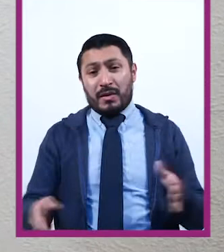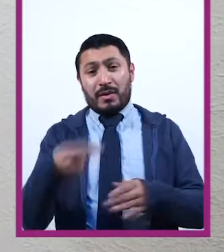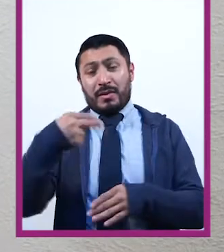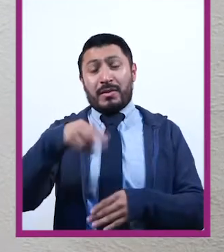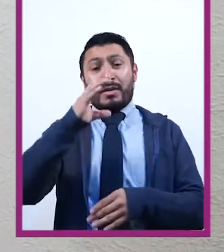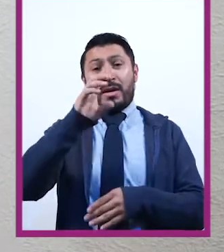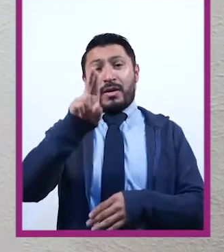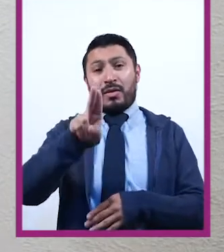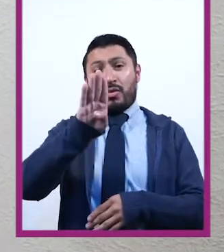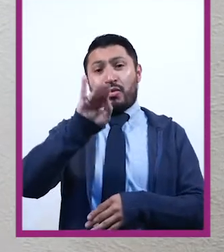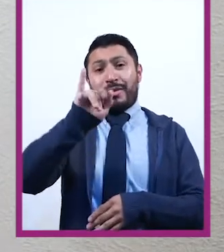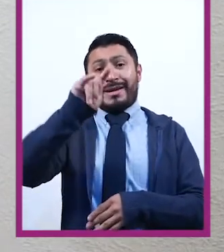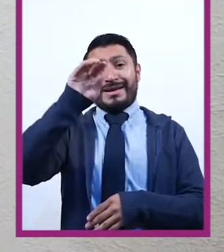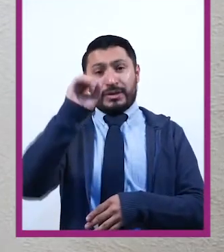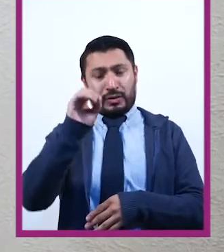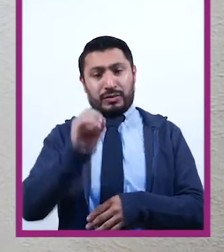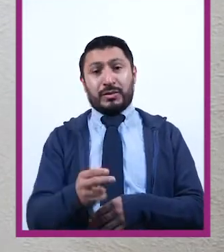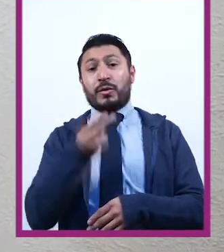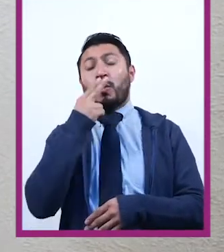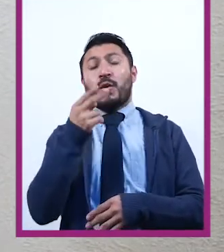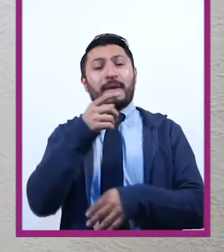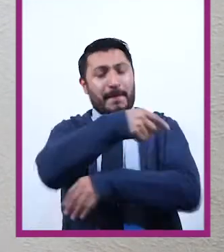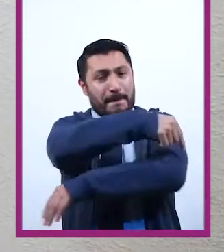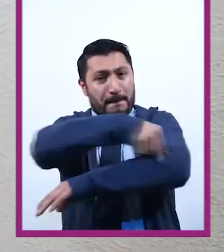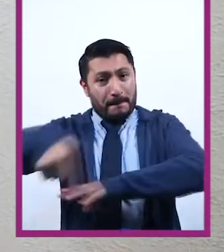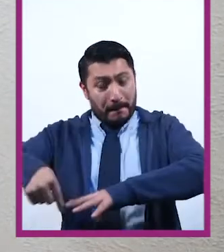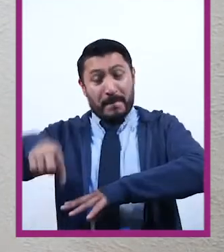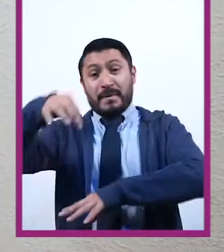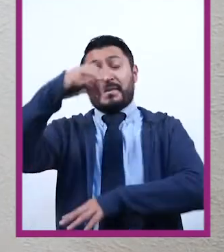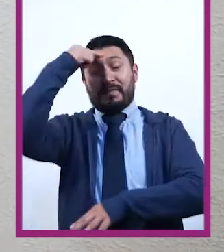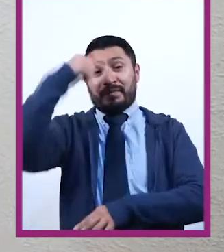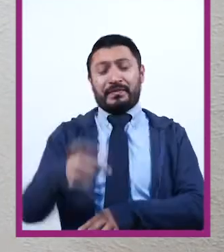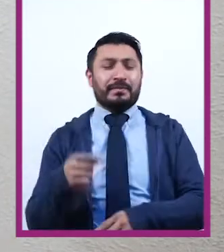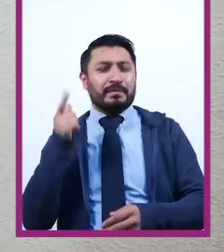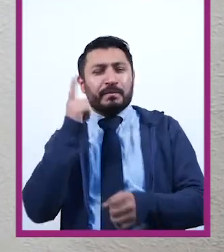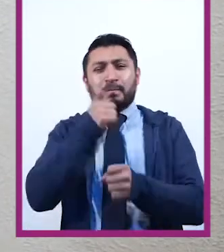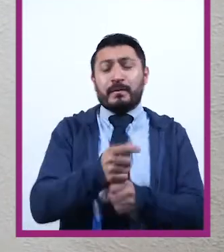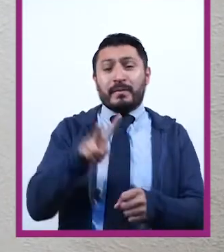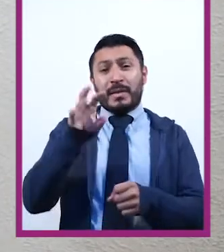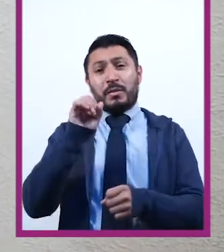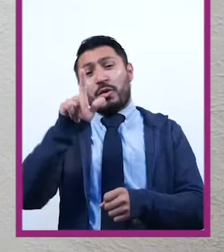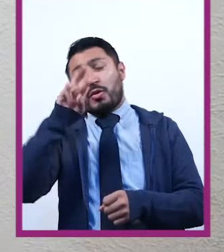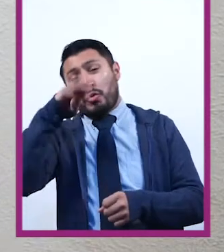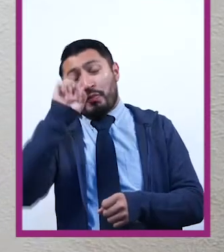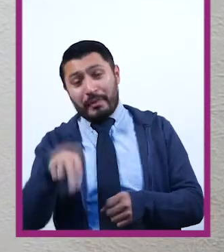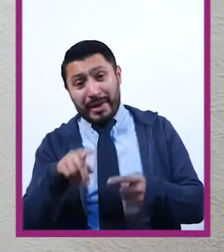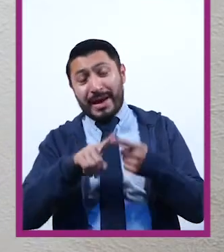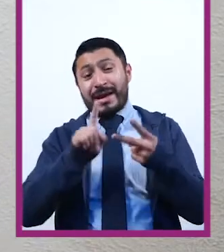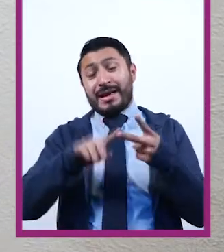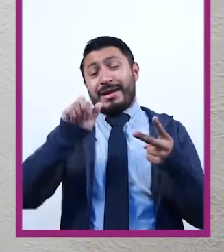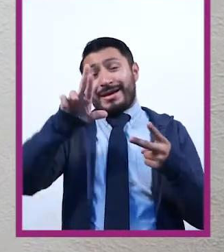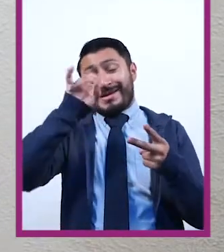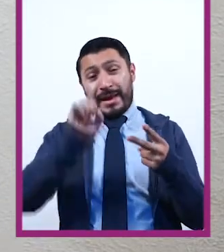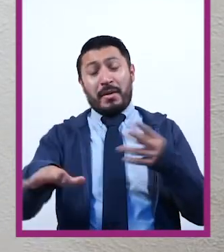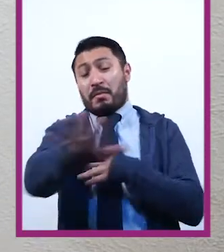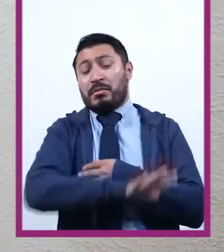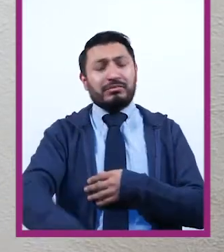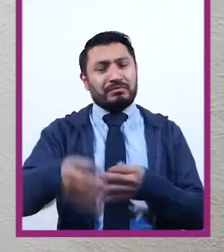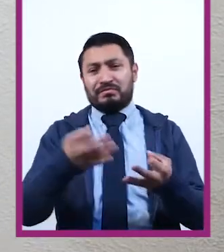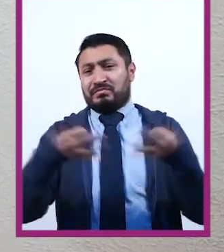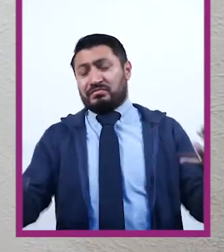se le llamó cúbito. Usaron esta medida para calcular volúmenes, áreas y longitudes de superficies de